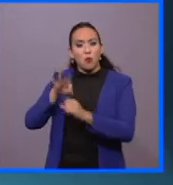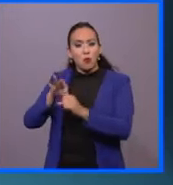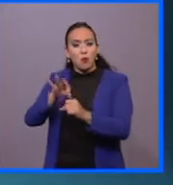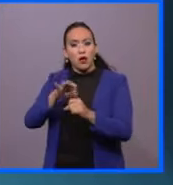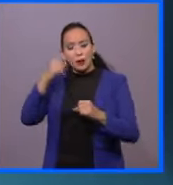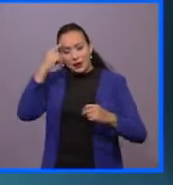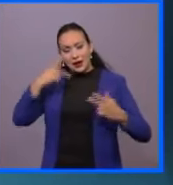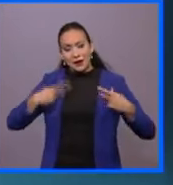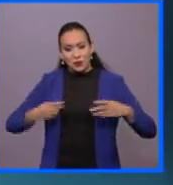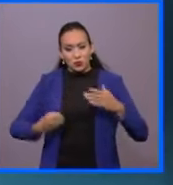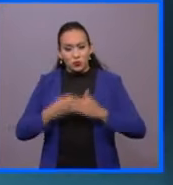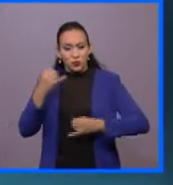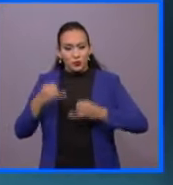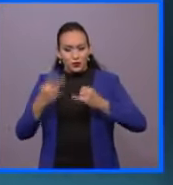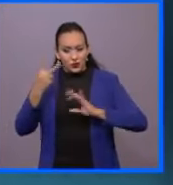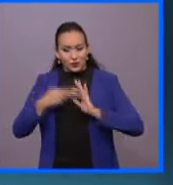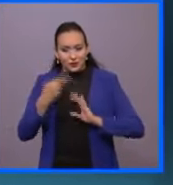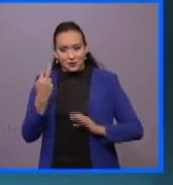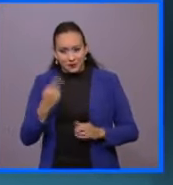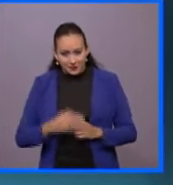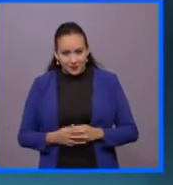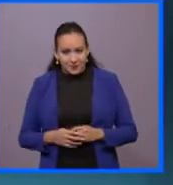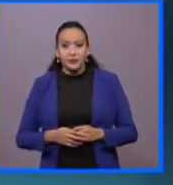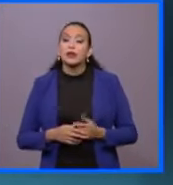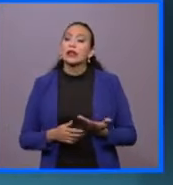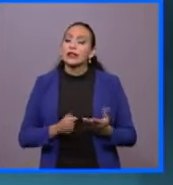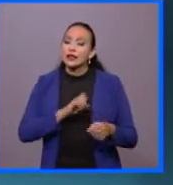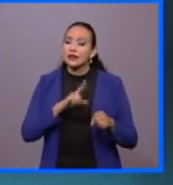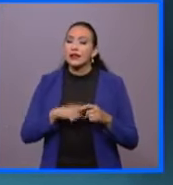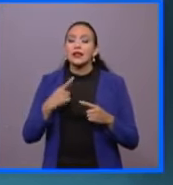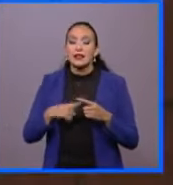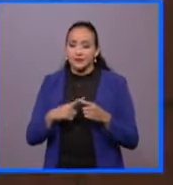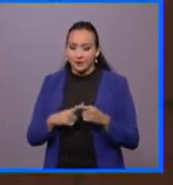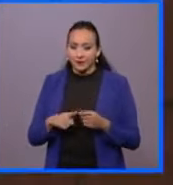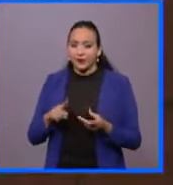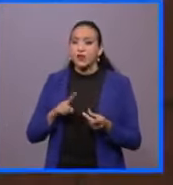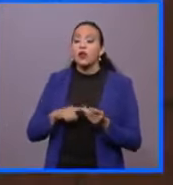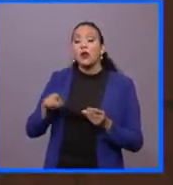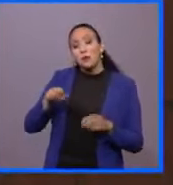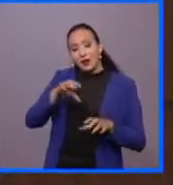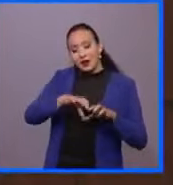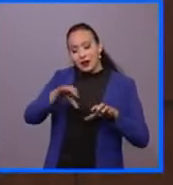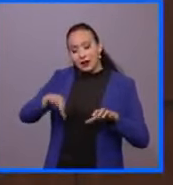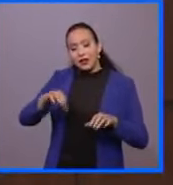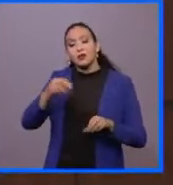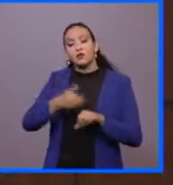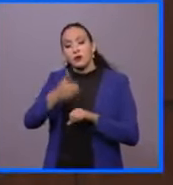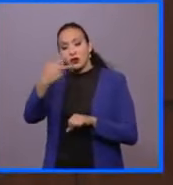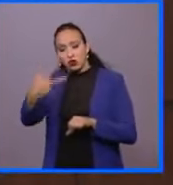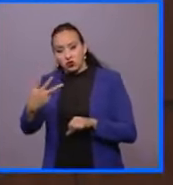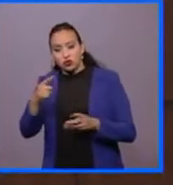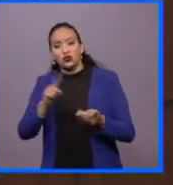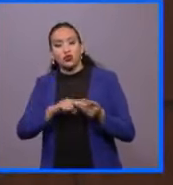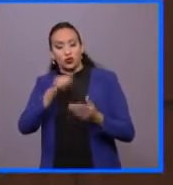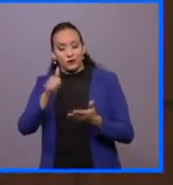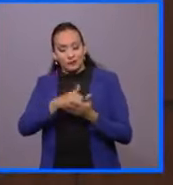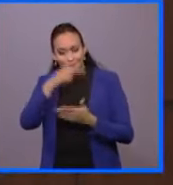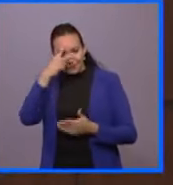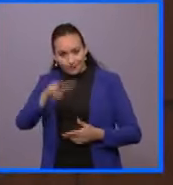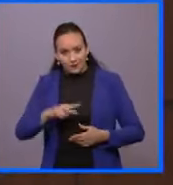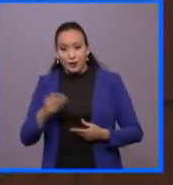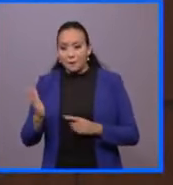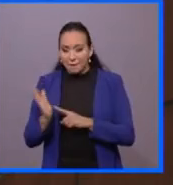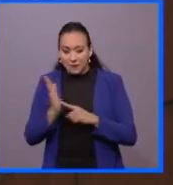de personas juzgadoras 2025, en específico las correspondientes al Distrito Judicial 8, con sede en la Ciudad de